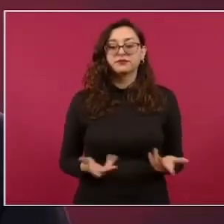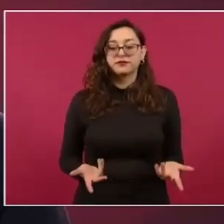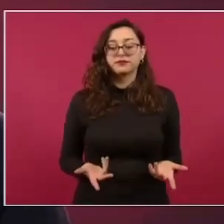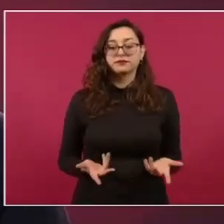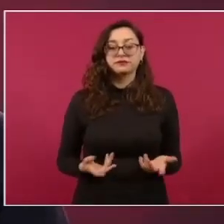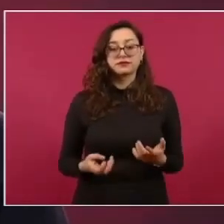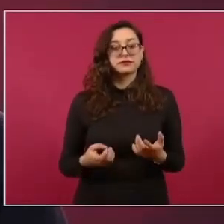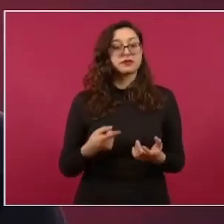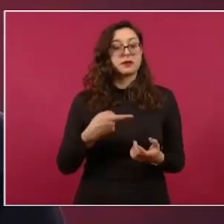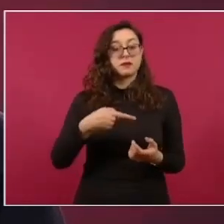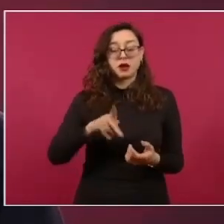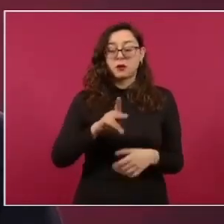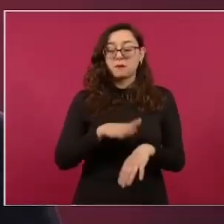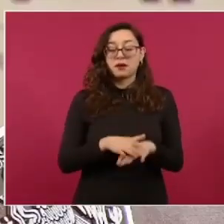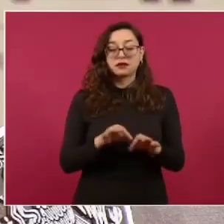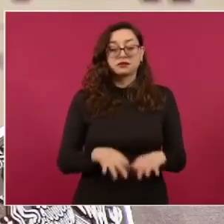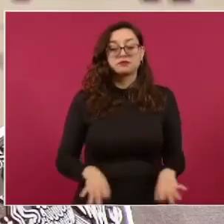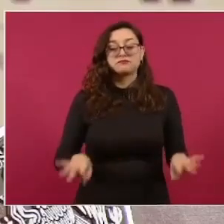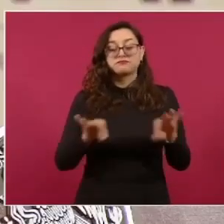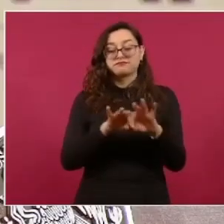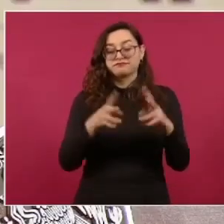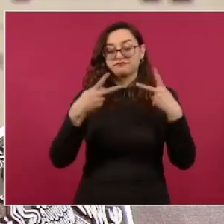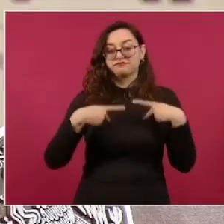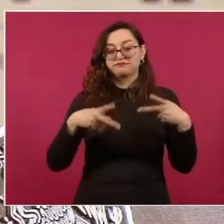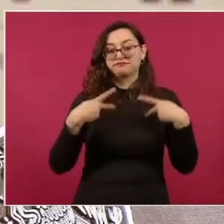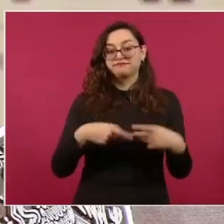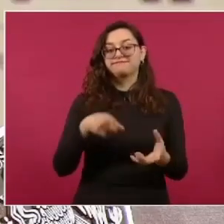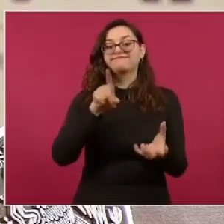nuestros colaboradores y a todo nuestro personal.